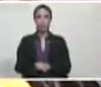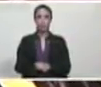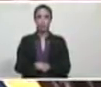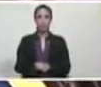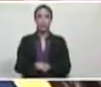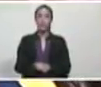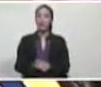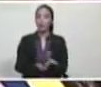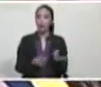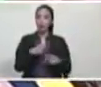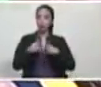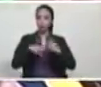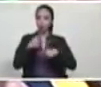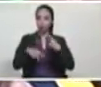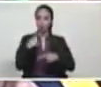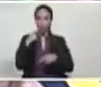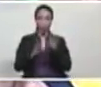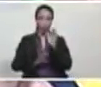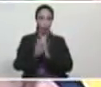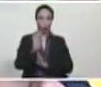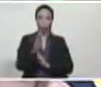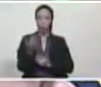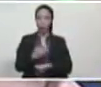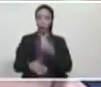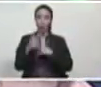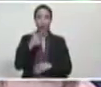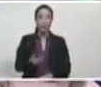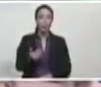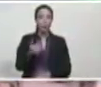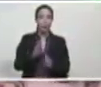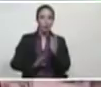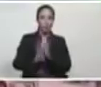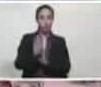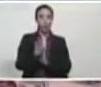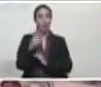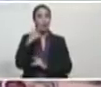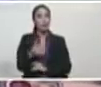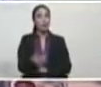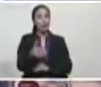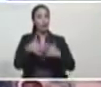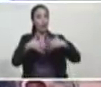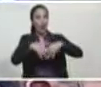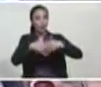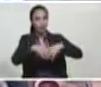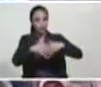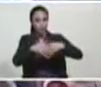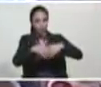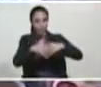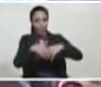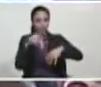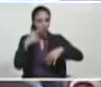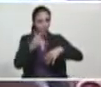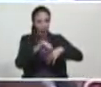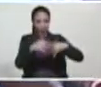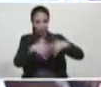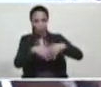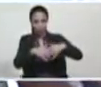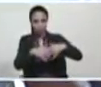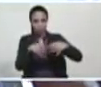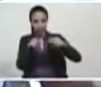reanimar la producción nacional, y eso se hace a través de que las plantas ensambladoras, la capacidad instalada,